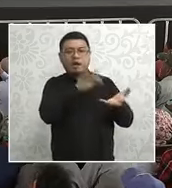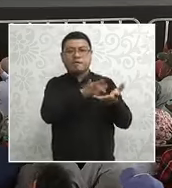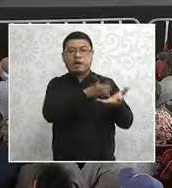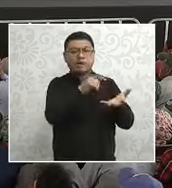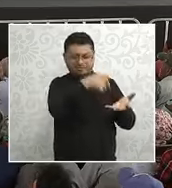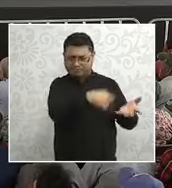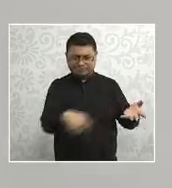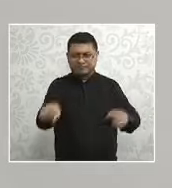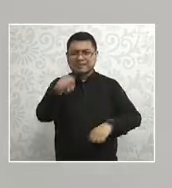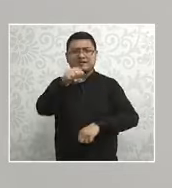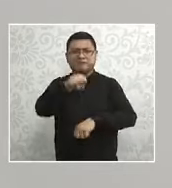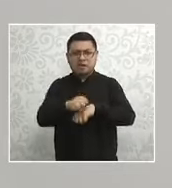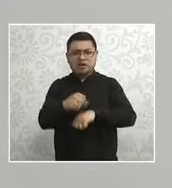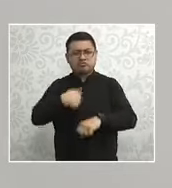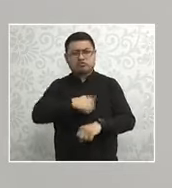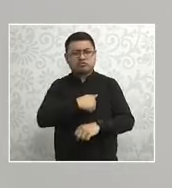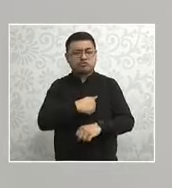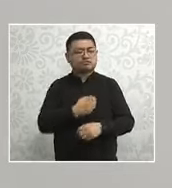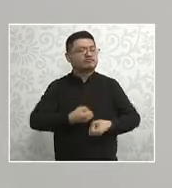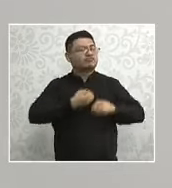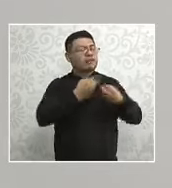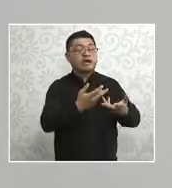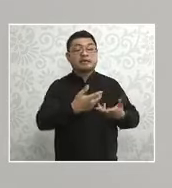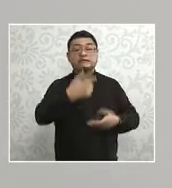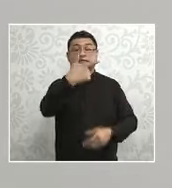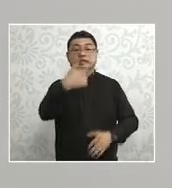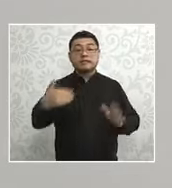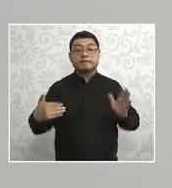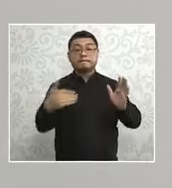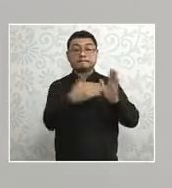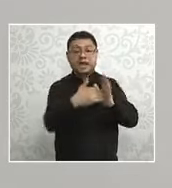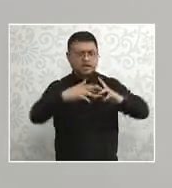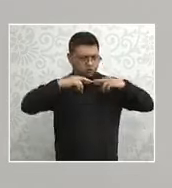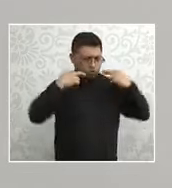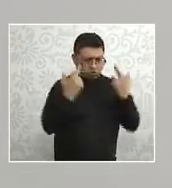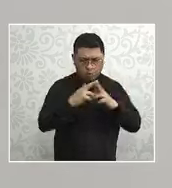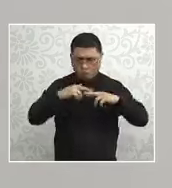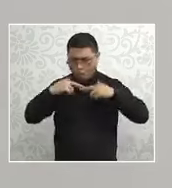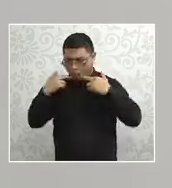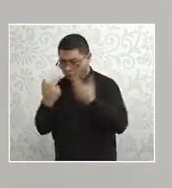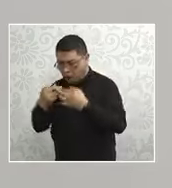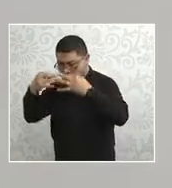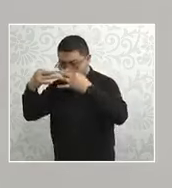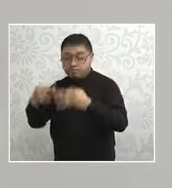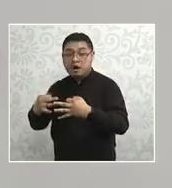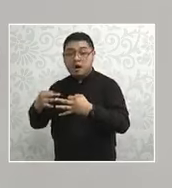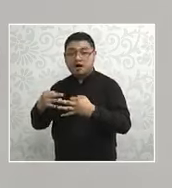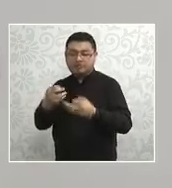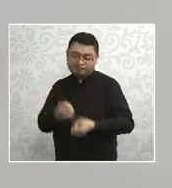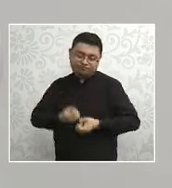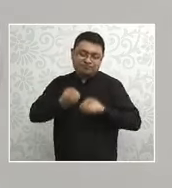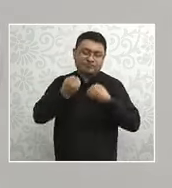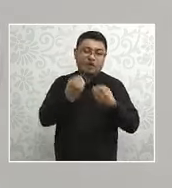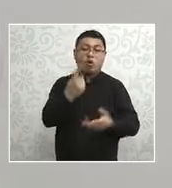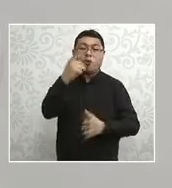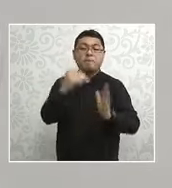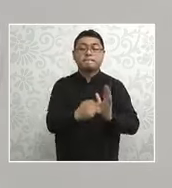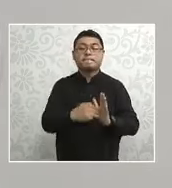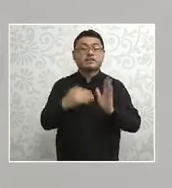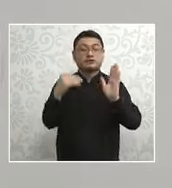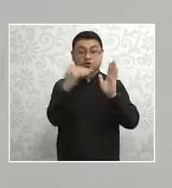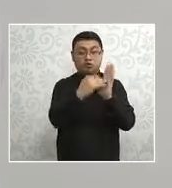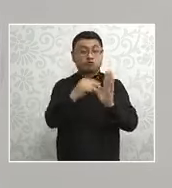semana realizamos 7,000 asambleas en todo el país y llegamos a un 1200,000